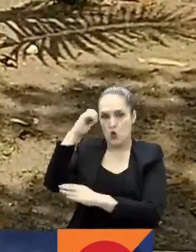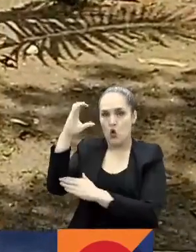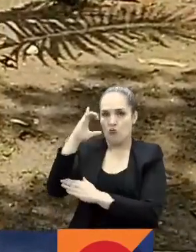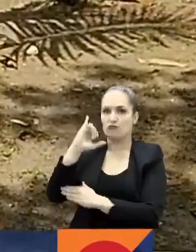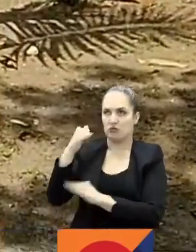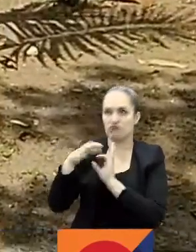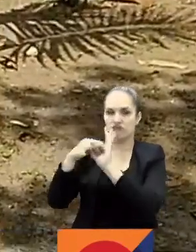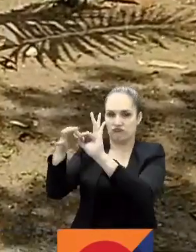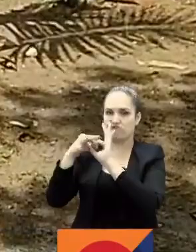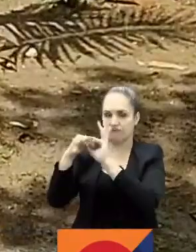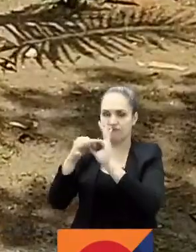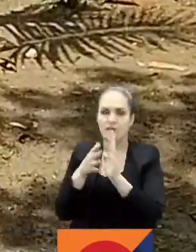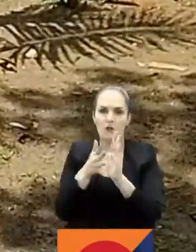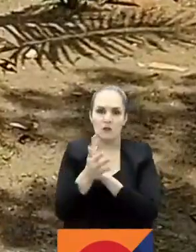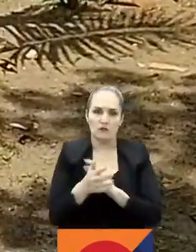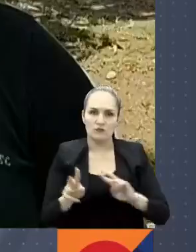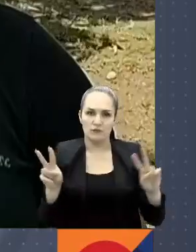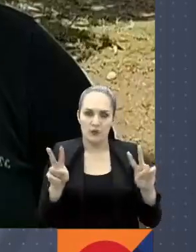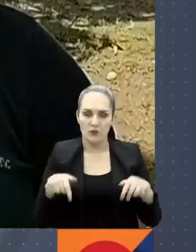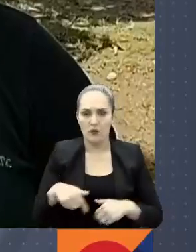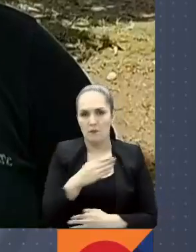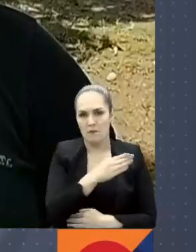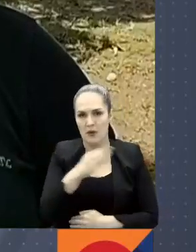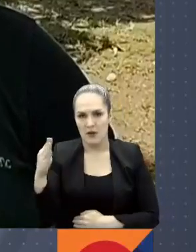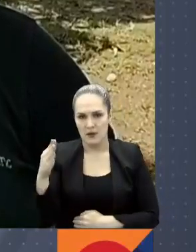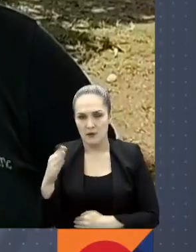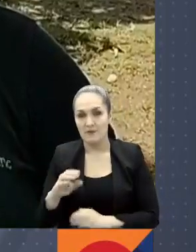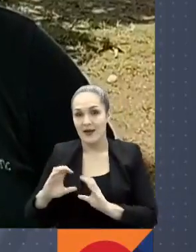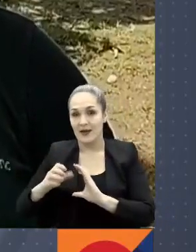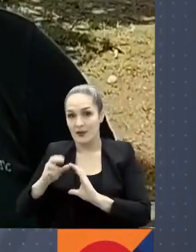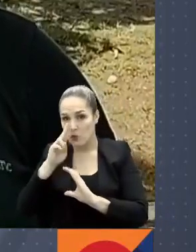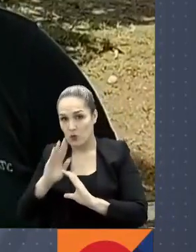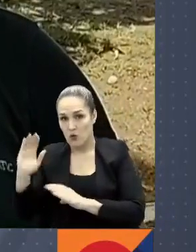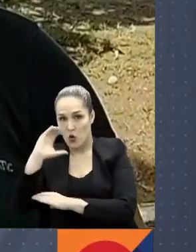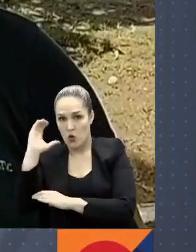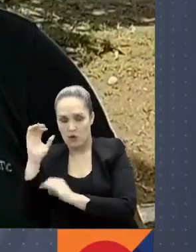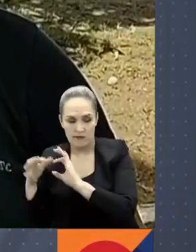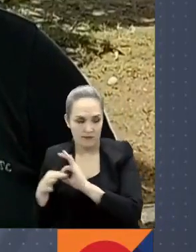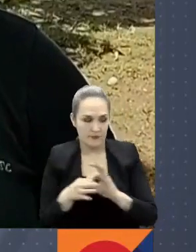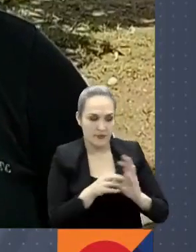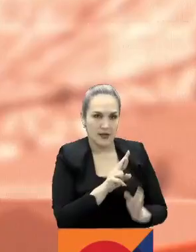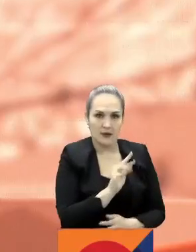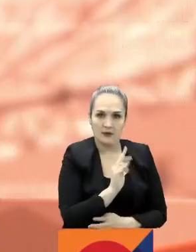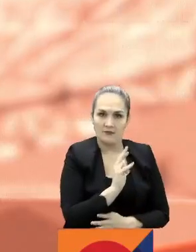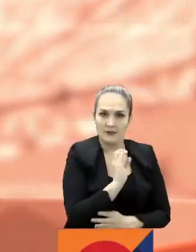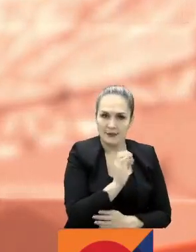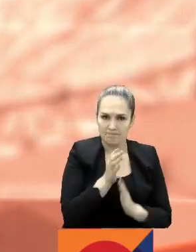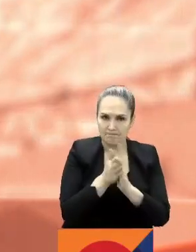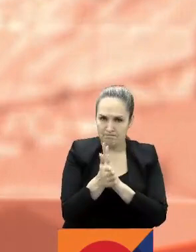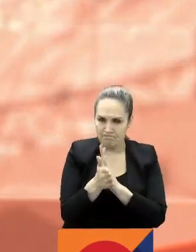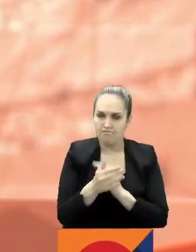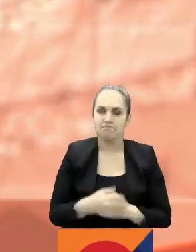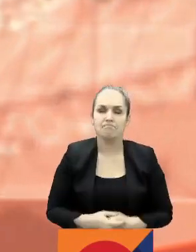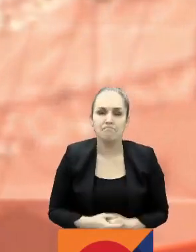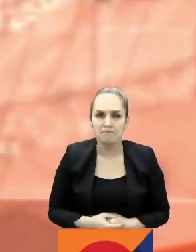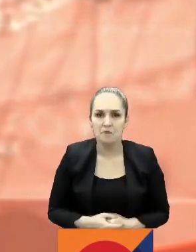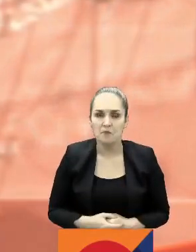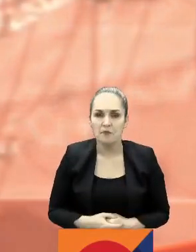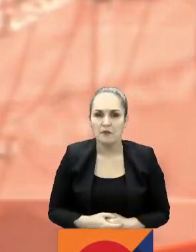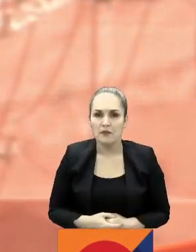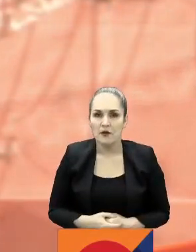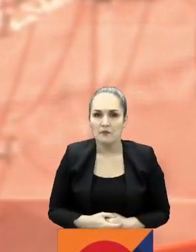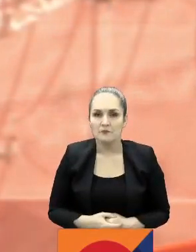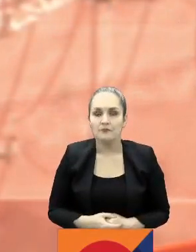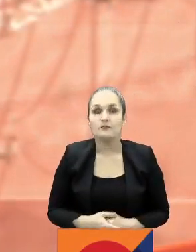Ruiz, Radio Nacional de Colombia y RTVC Noticias, conectados 24/7. Y en otras noticias continúan las manifestaciones de los médicos